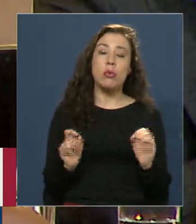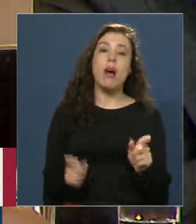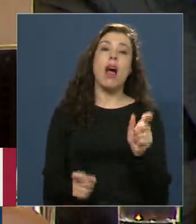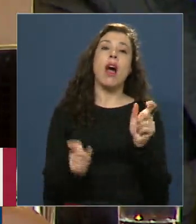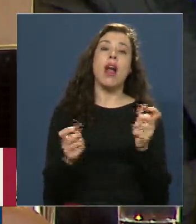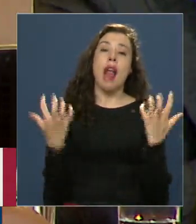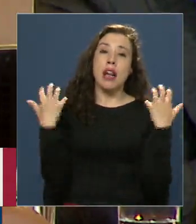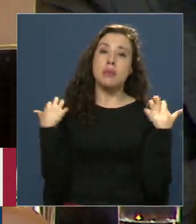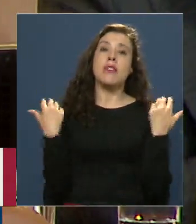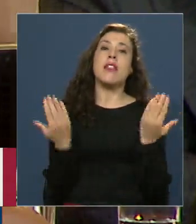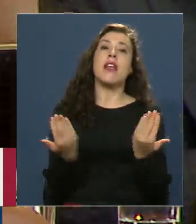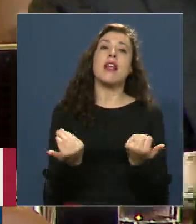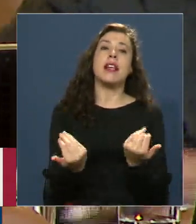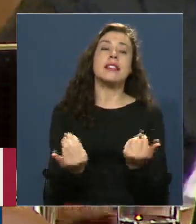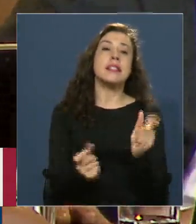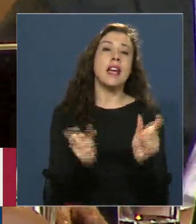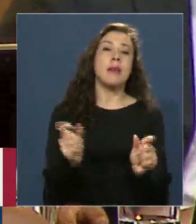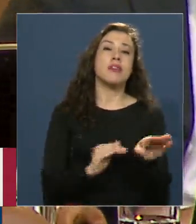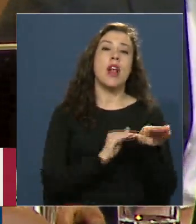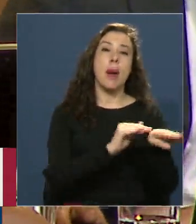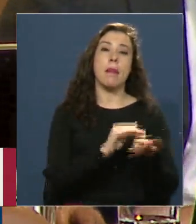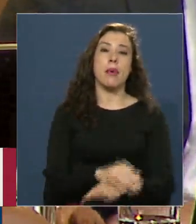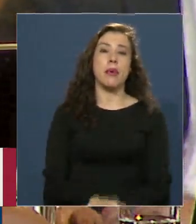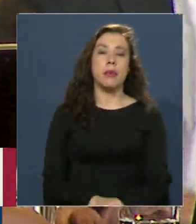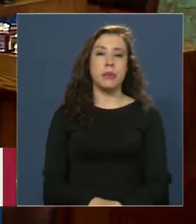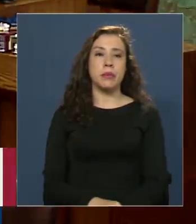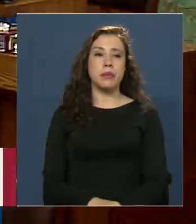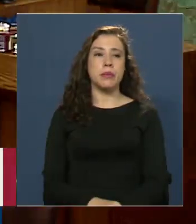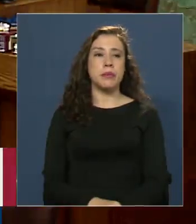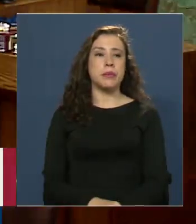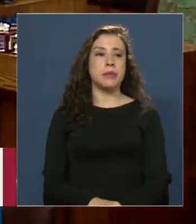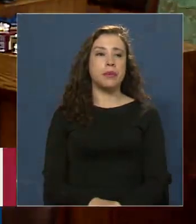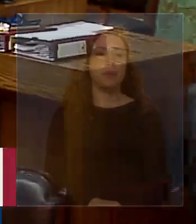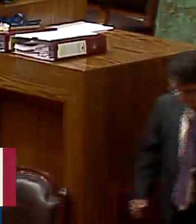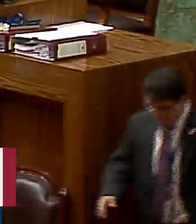más necesitan apoyo. Muchas gracias, presidente.